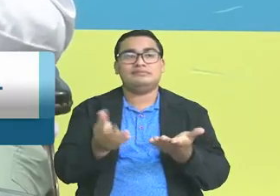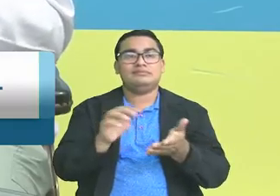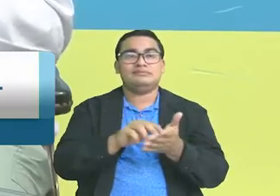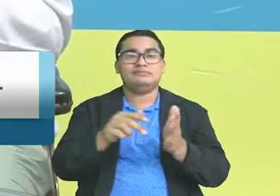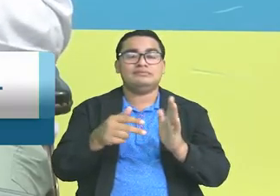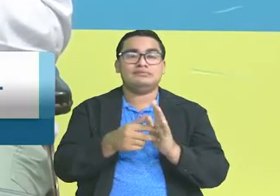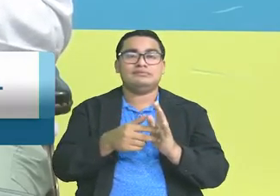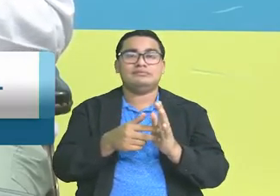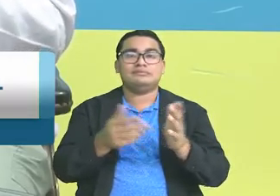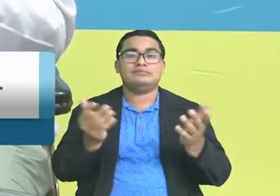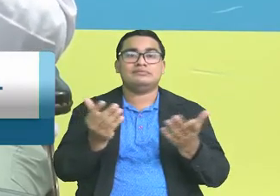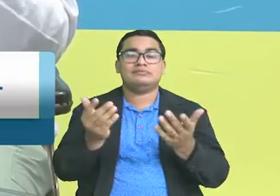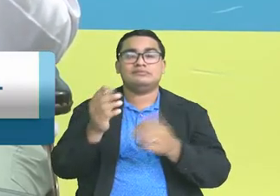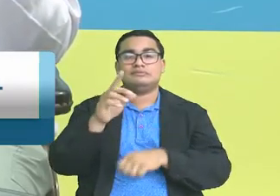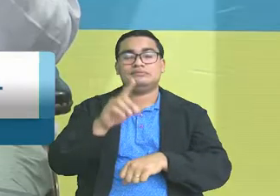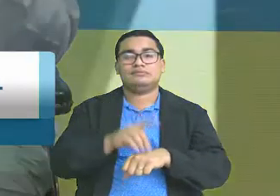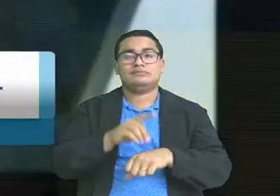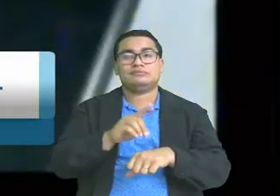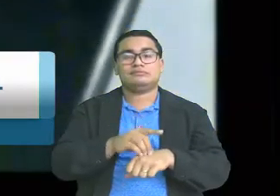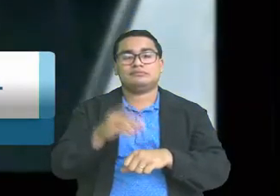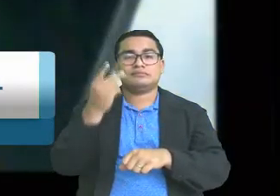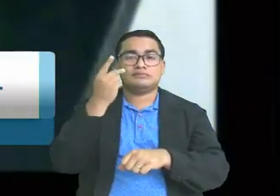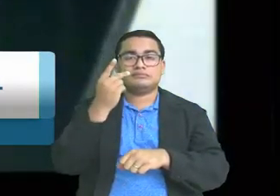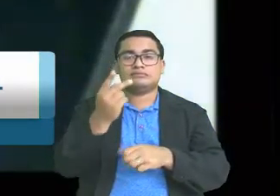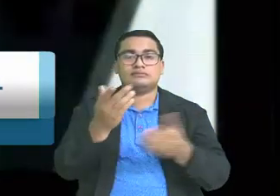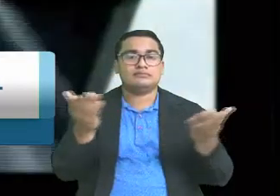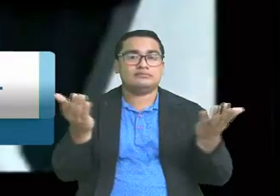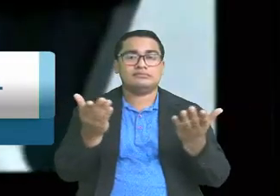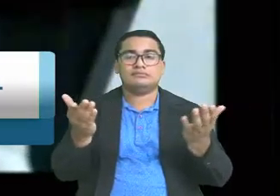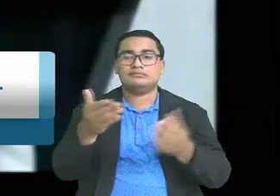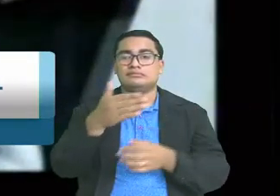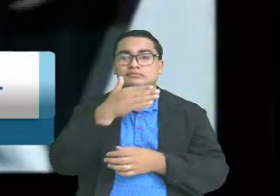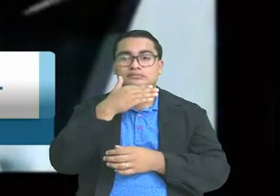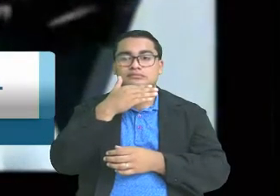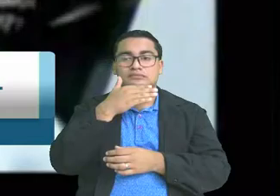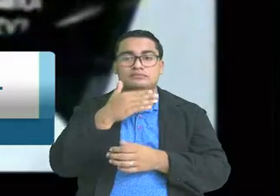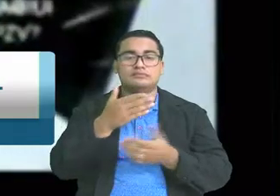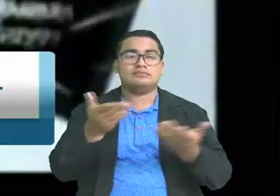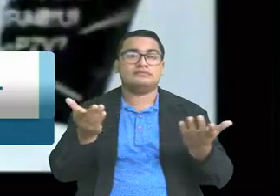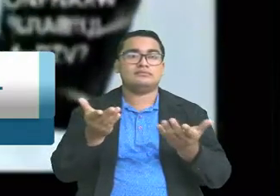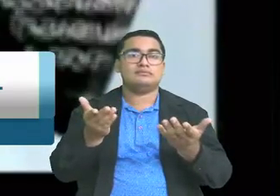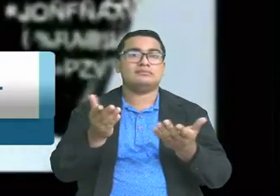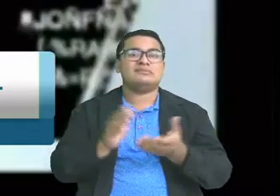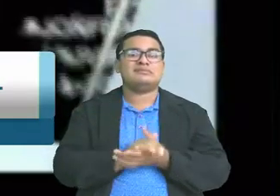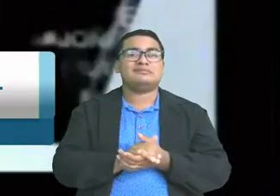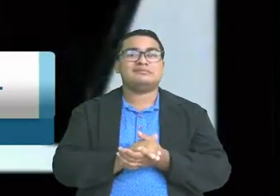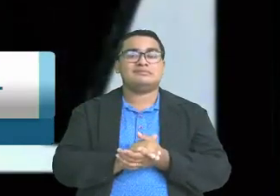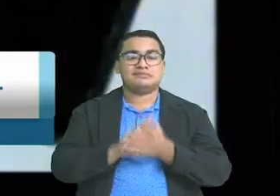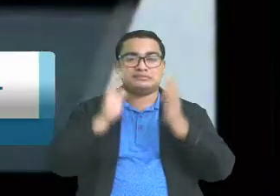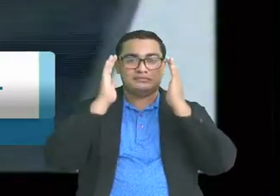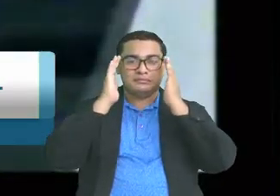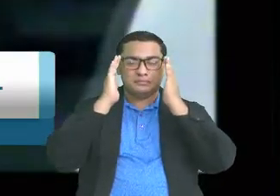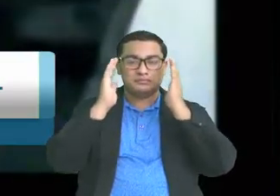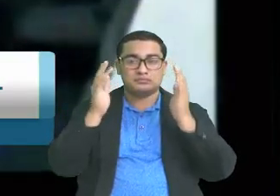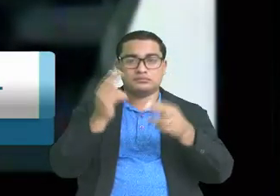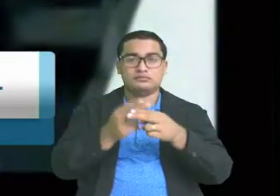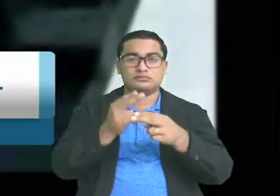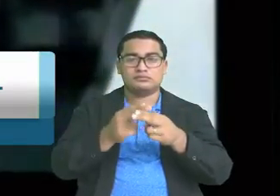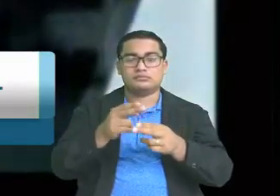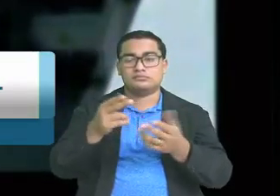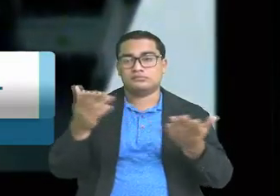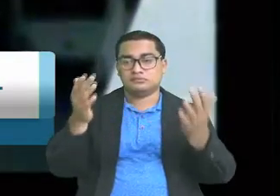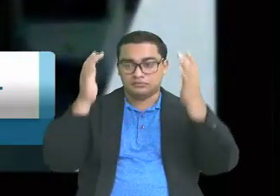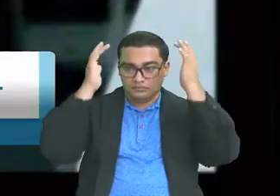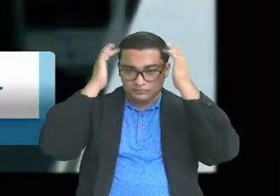desde el punto de vista clínico, lo vamos a ver como un déficit que se presenta muy, muy rápido. Es decir, dentro de la neurología, la